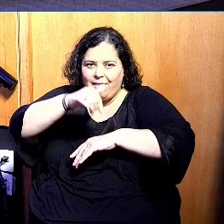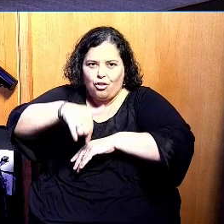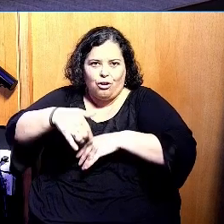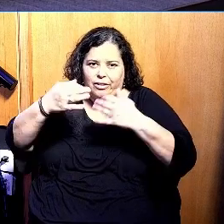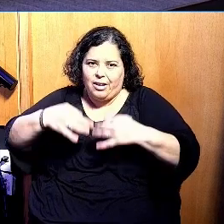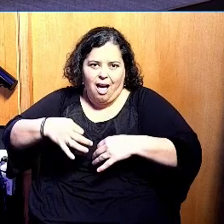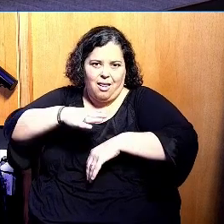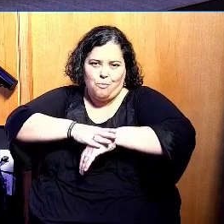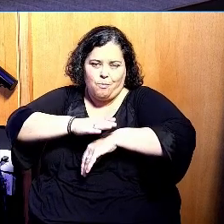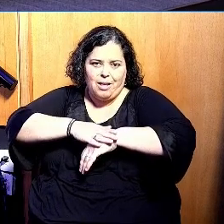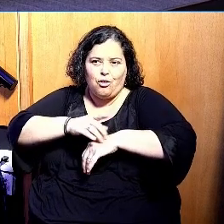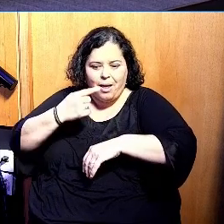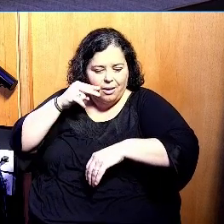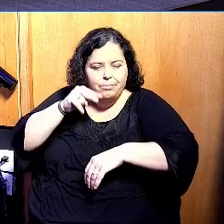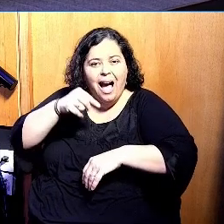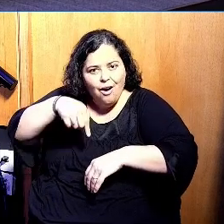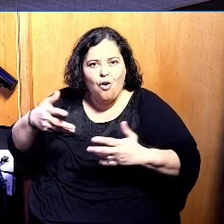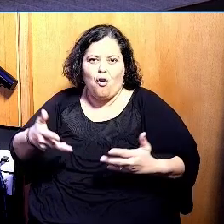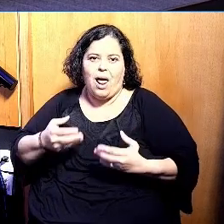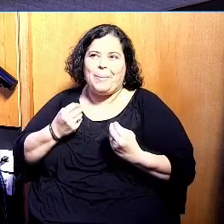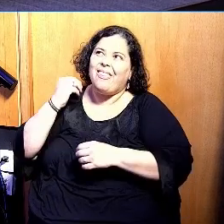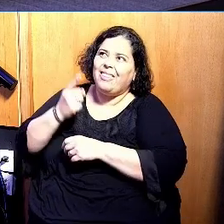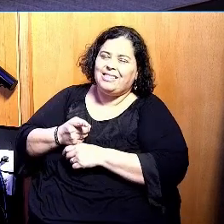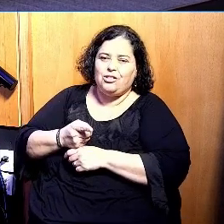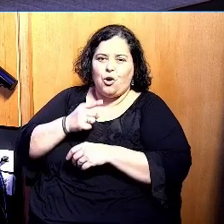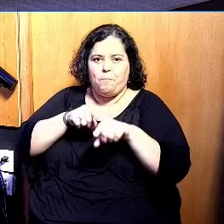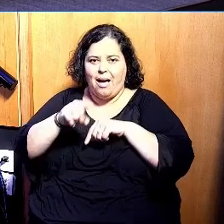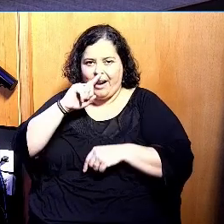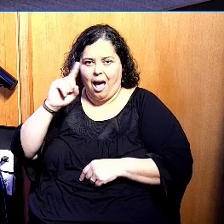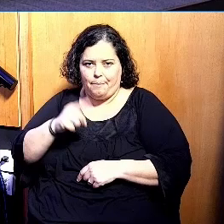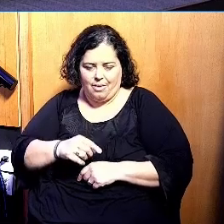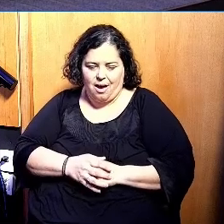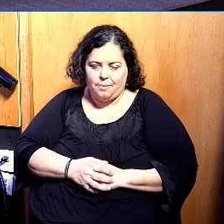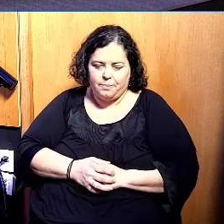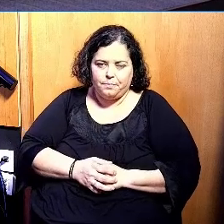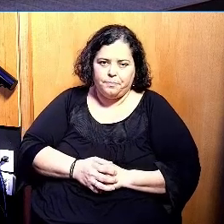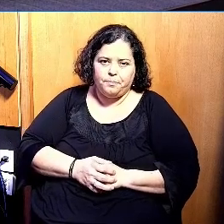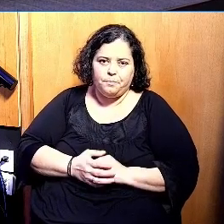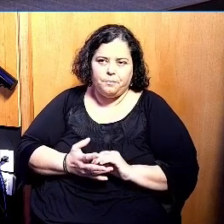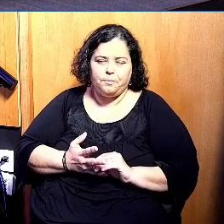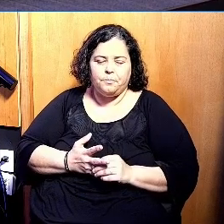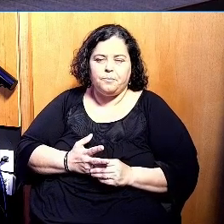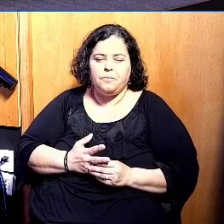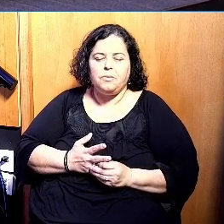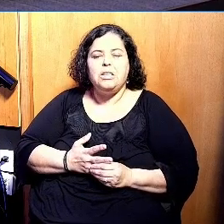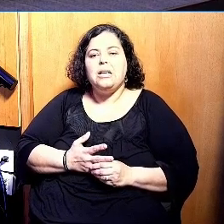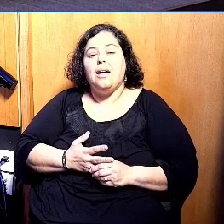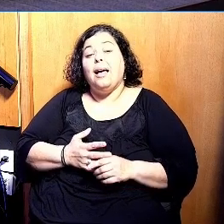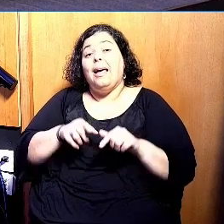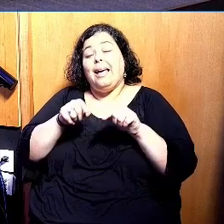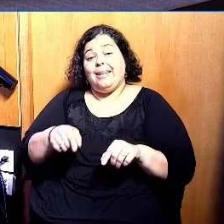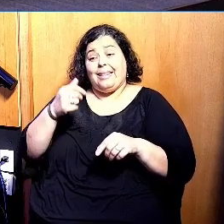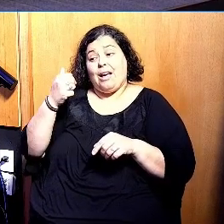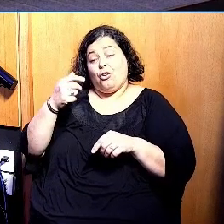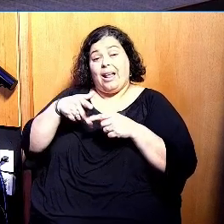tiempo real para la toma de decisión más rápida, más eficiente. Esta es una herramienta que